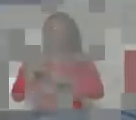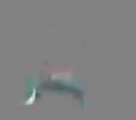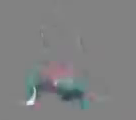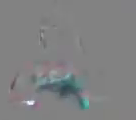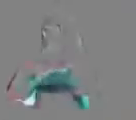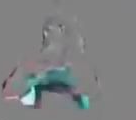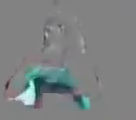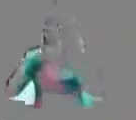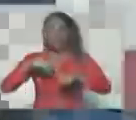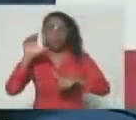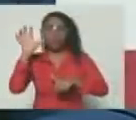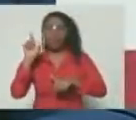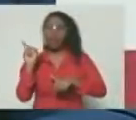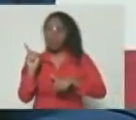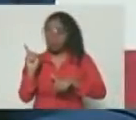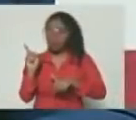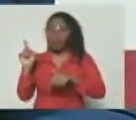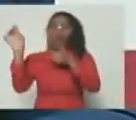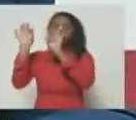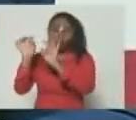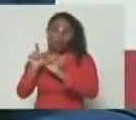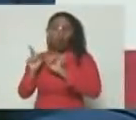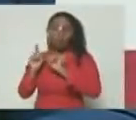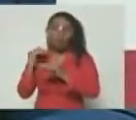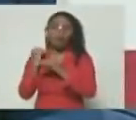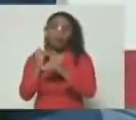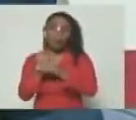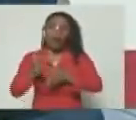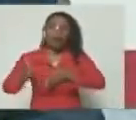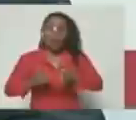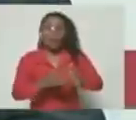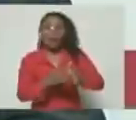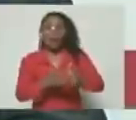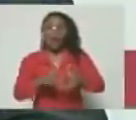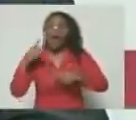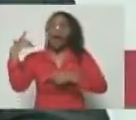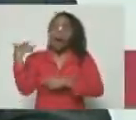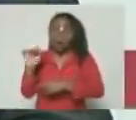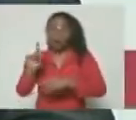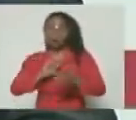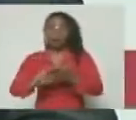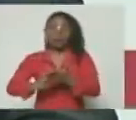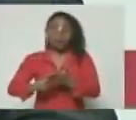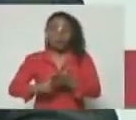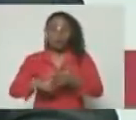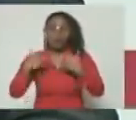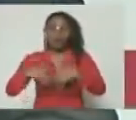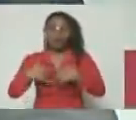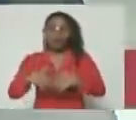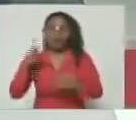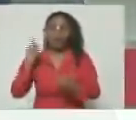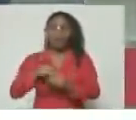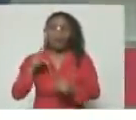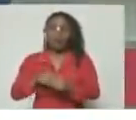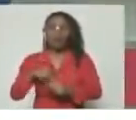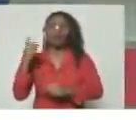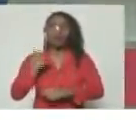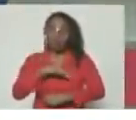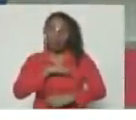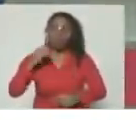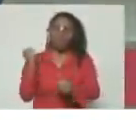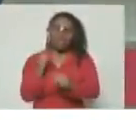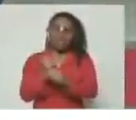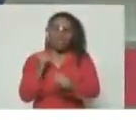Yo dije, es parte del camino. Hay que recuperar la industria petrolera, la estamos recuperando. La